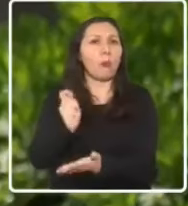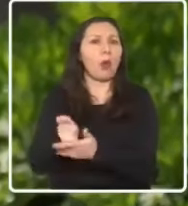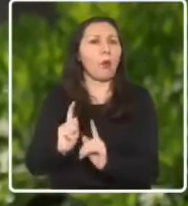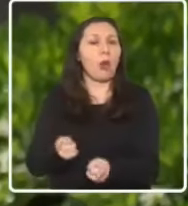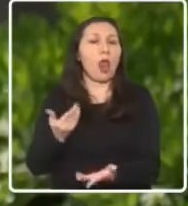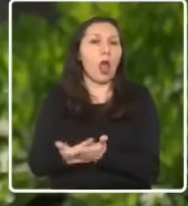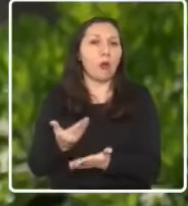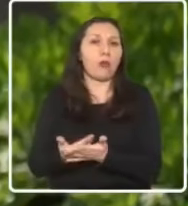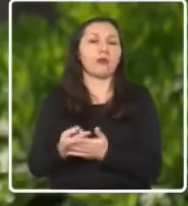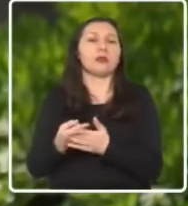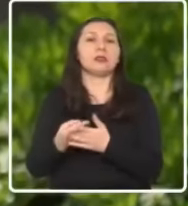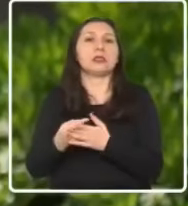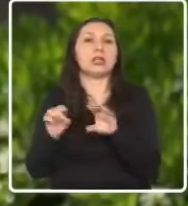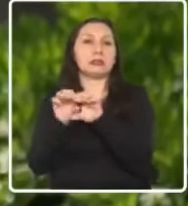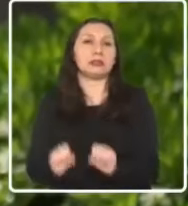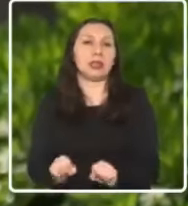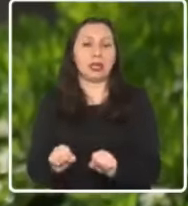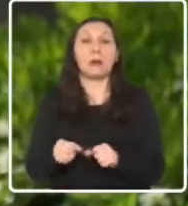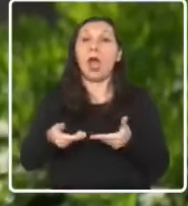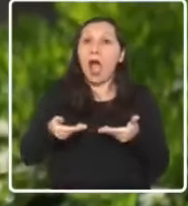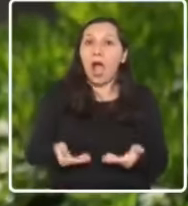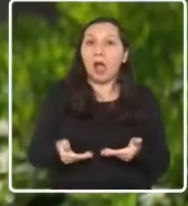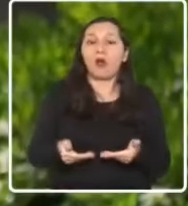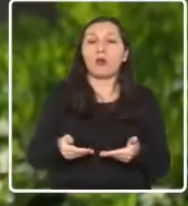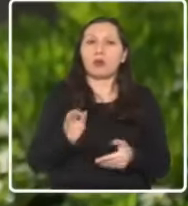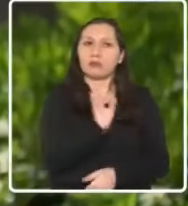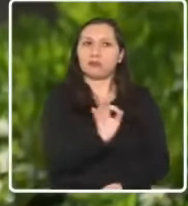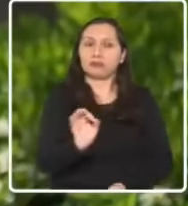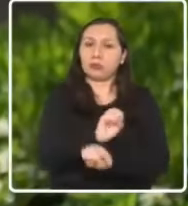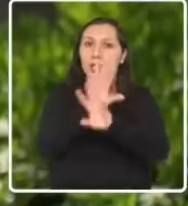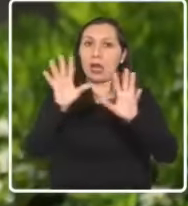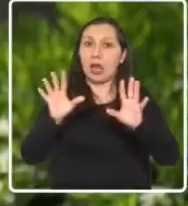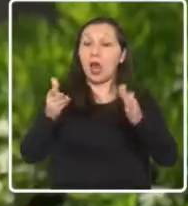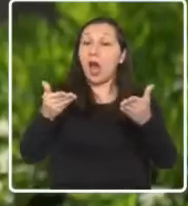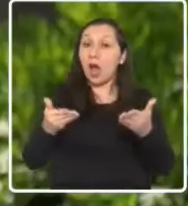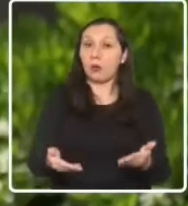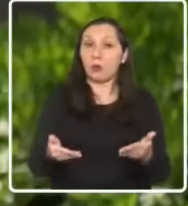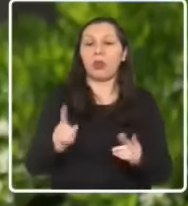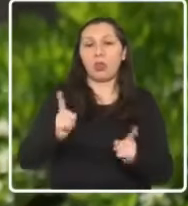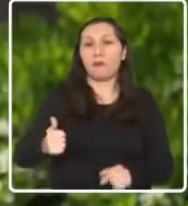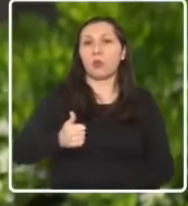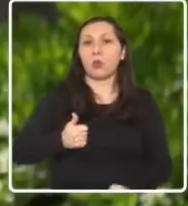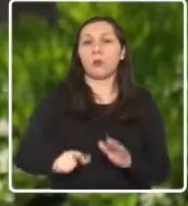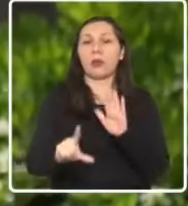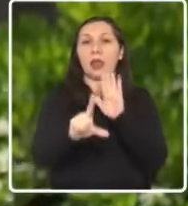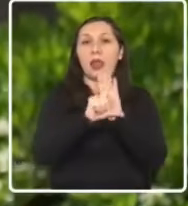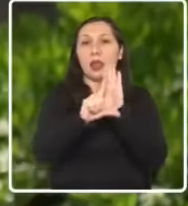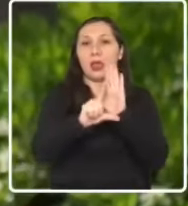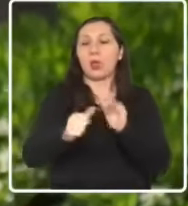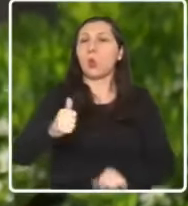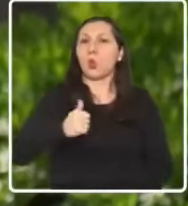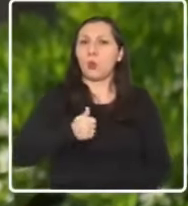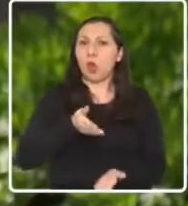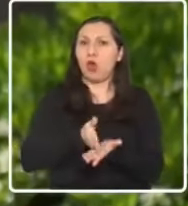obligaciones, se aprovechan del sistema y ahora tienen un mensaje claro de que es el momento de cumplir con la ley,